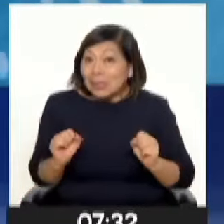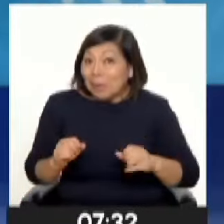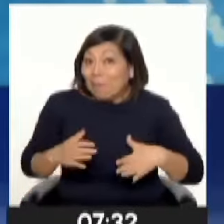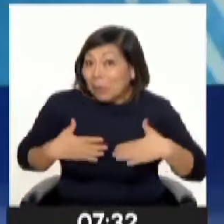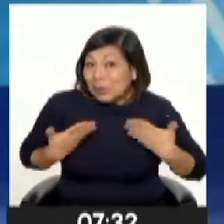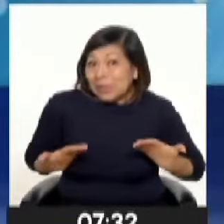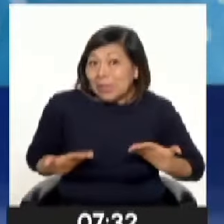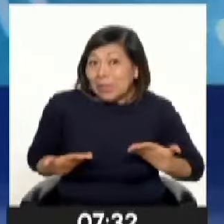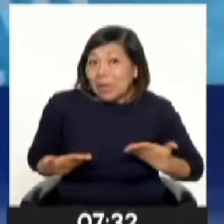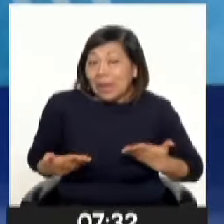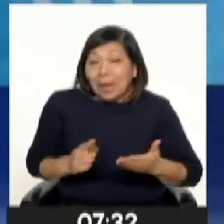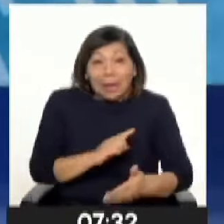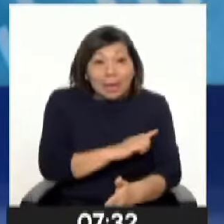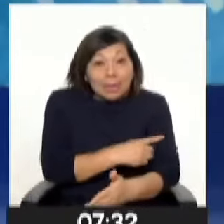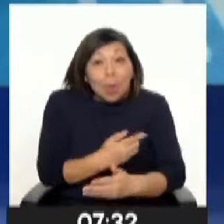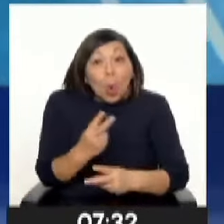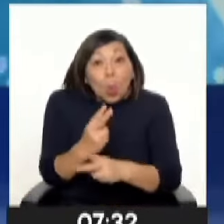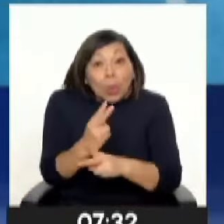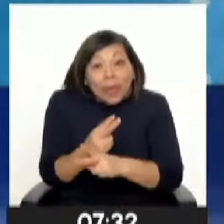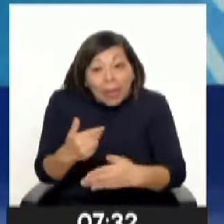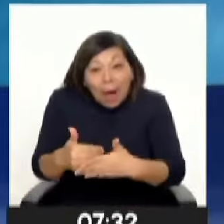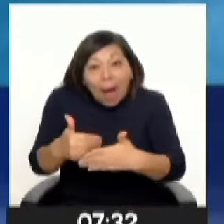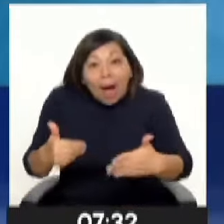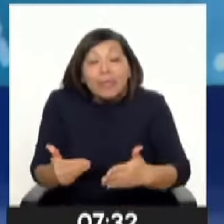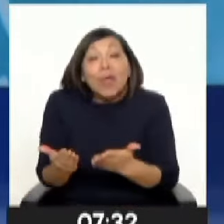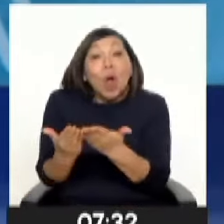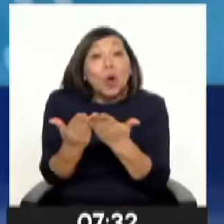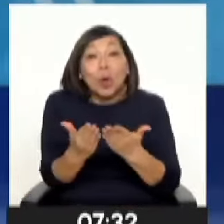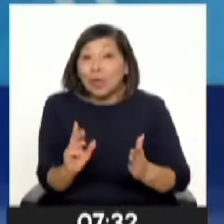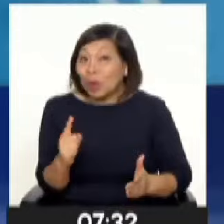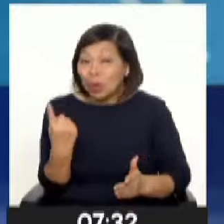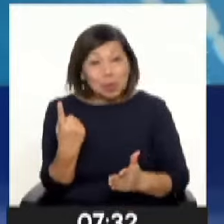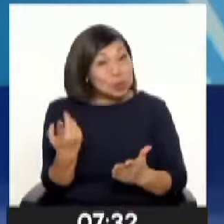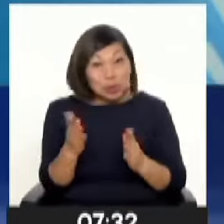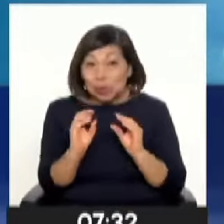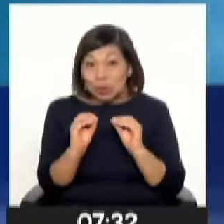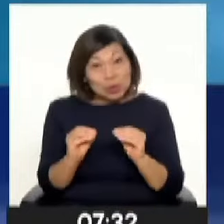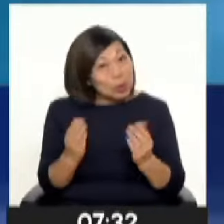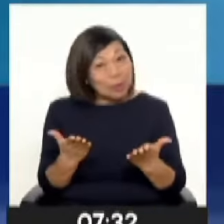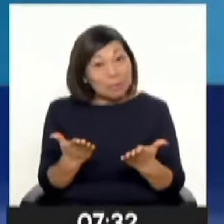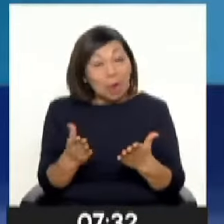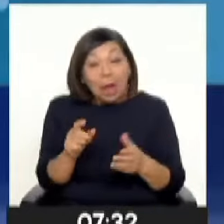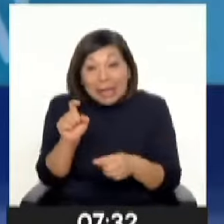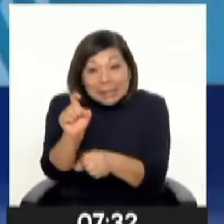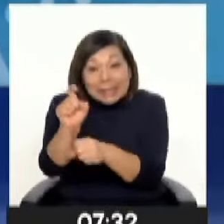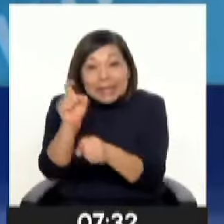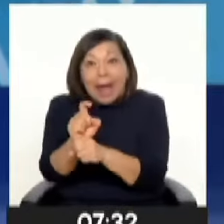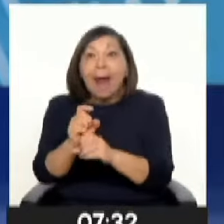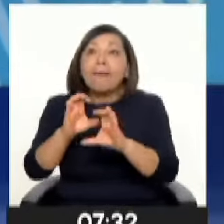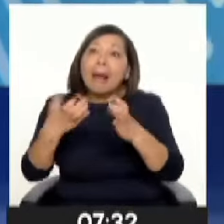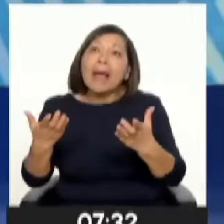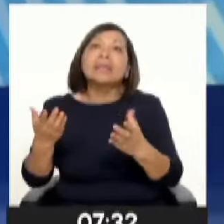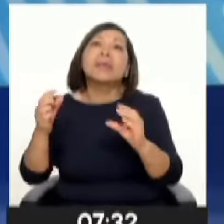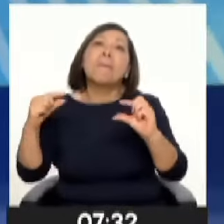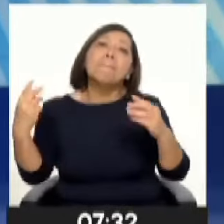posible, por eso es que hay que fortalecer, eso es prevenir. A ver, el colegio no solo necesita adquirir conocimientos